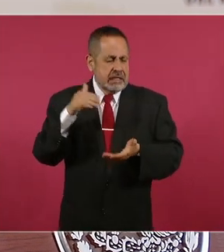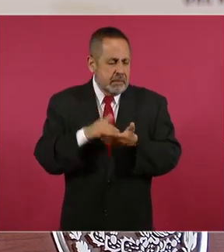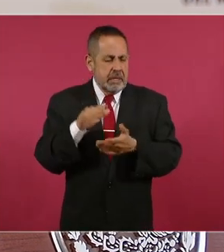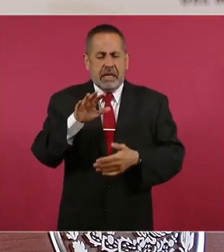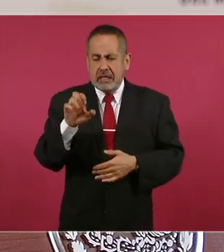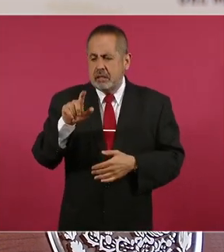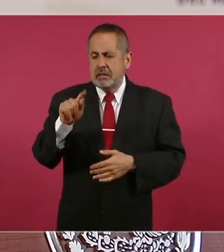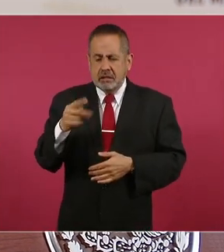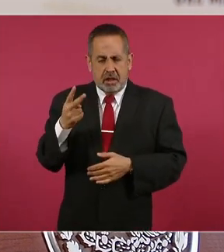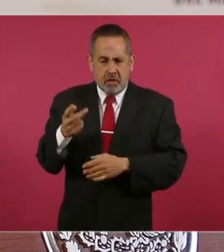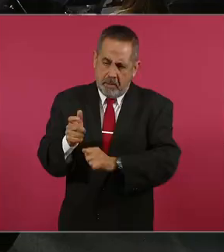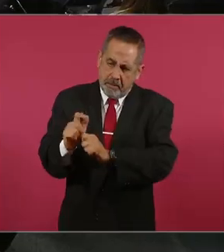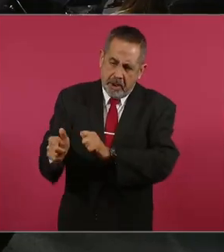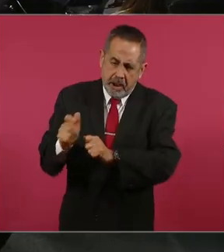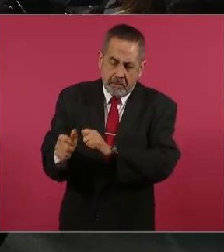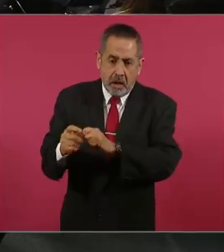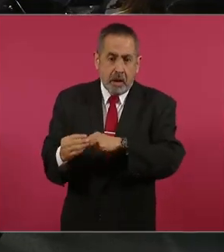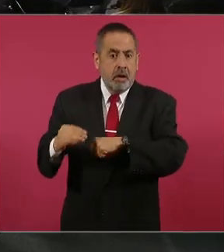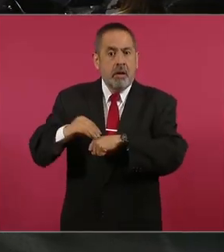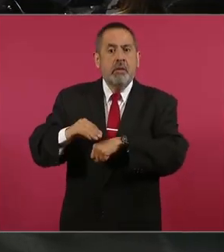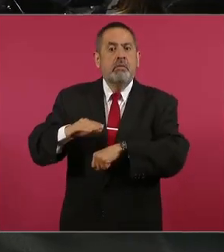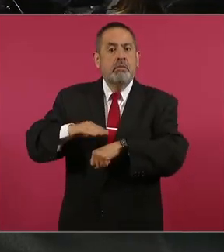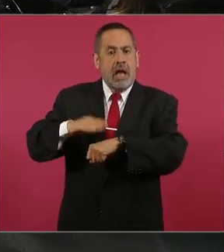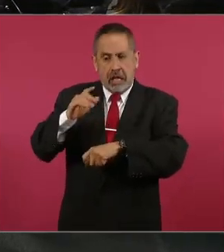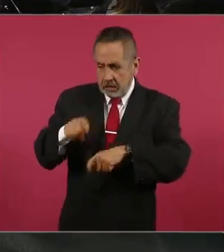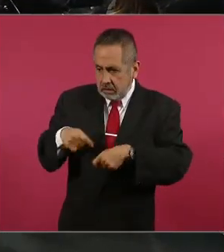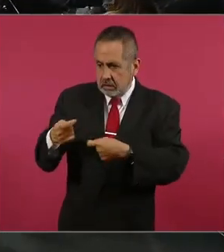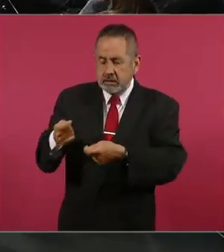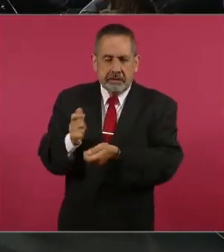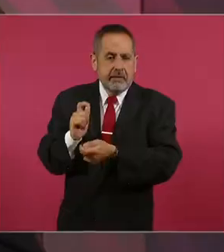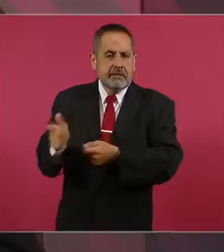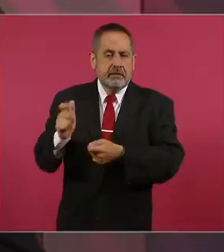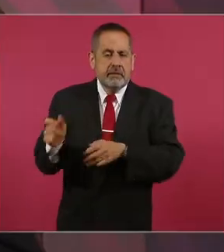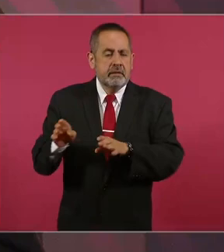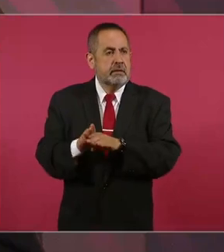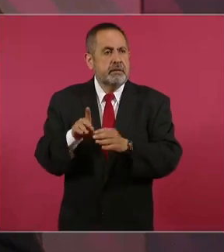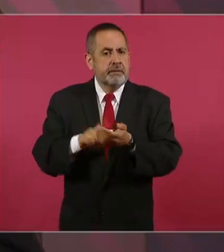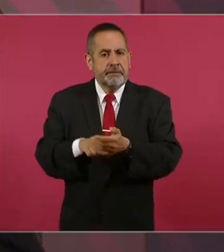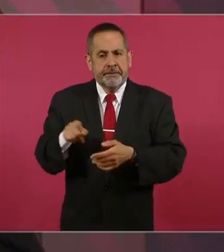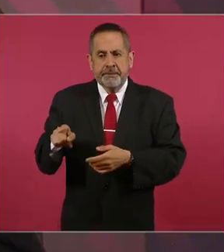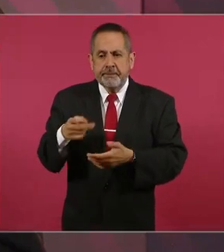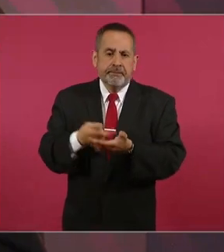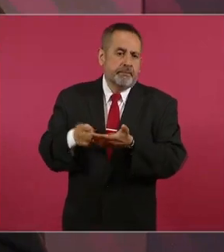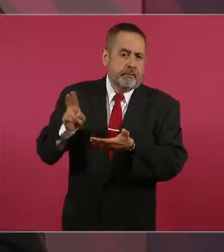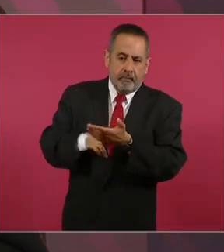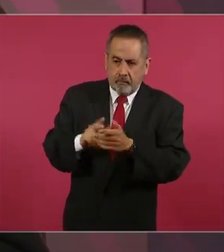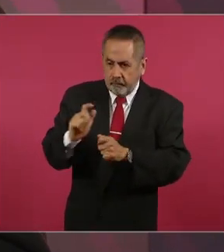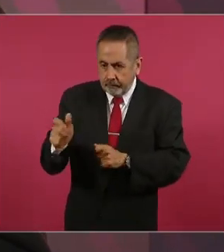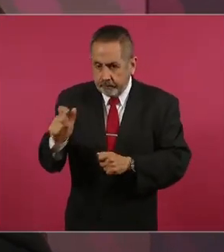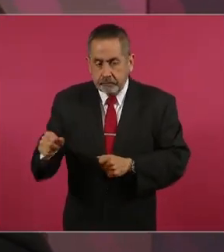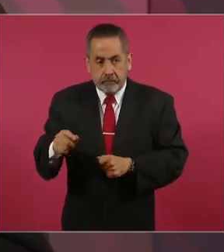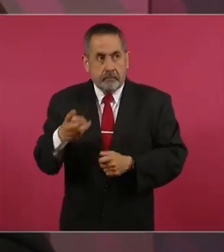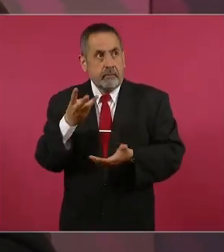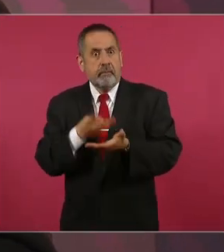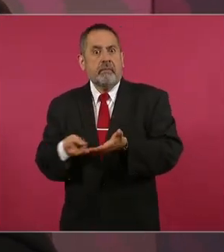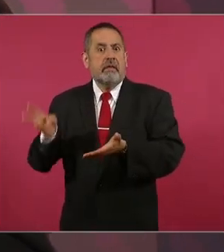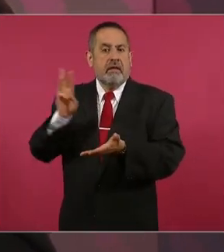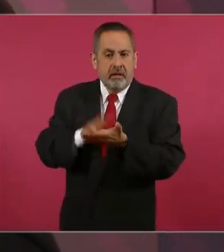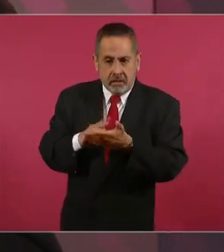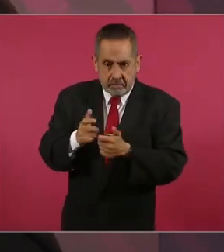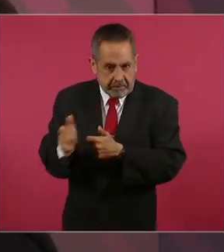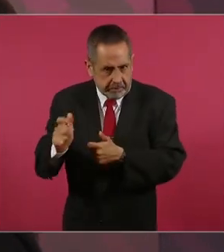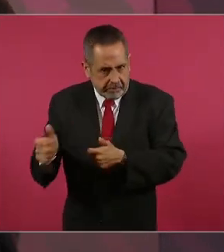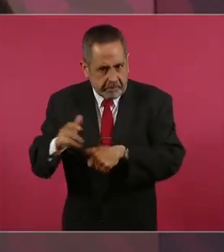7,572. O sea, se ha incrementado a más del doble y en la frontera al triple.